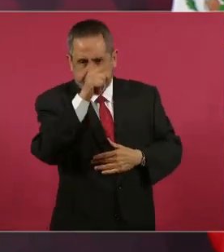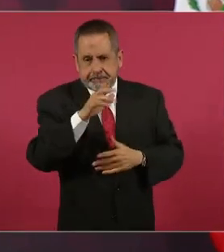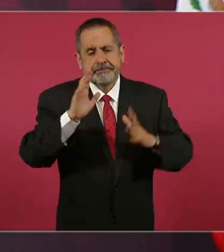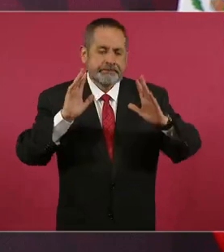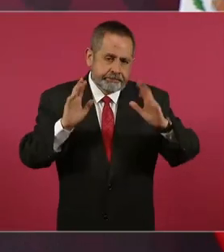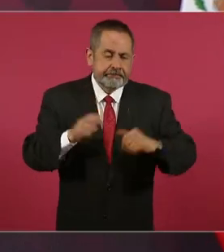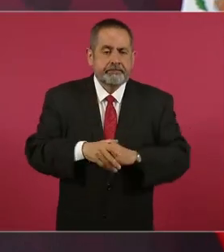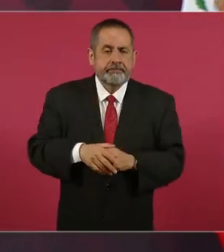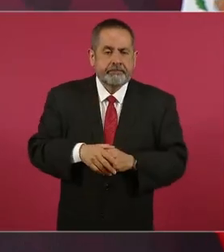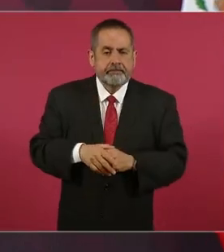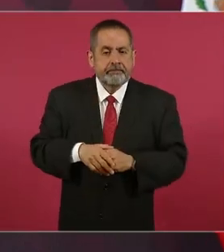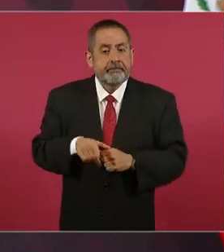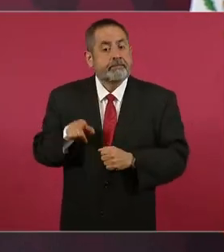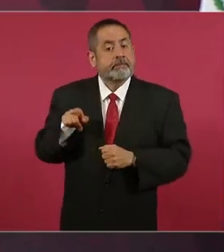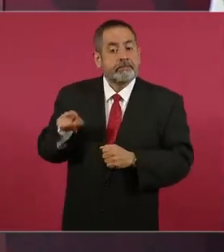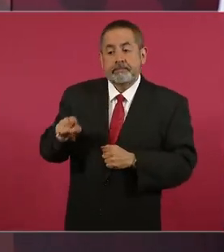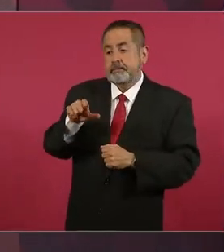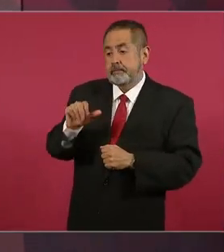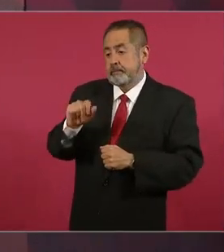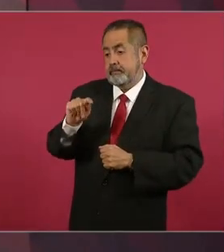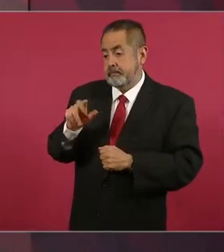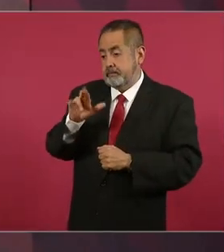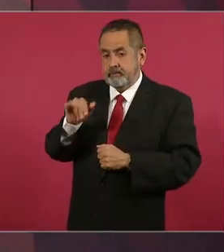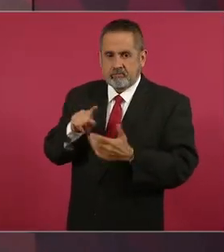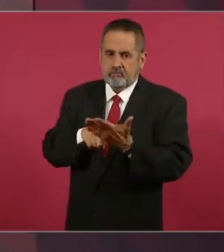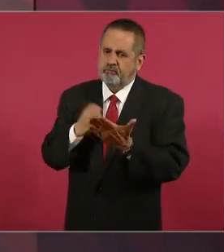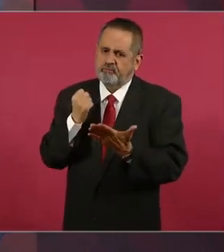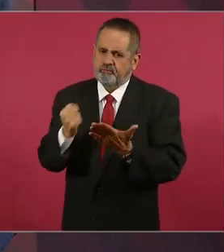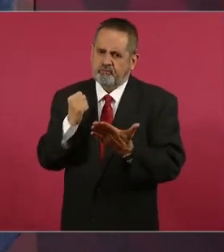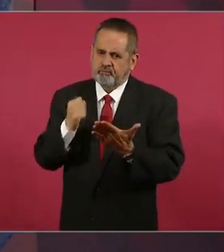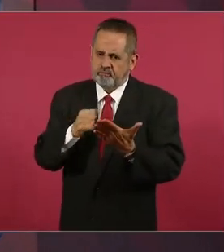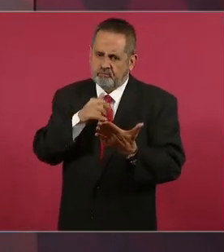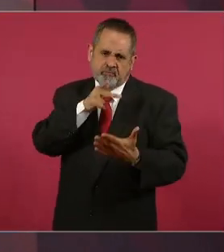que la dedicatoria de Catarino era un poco más fuerte